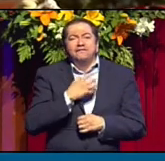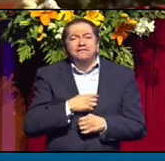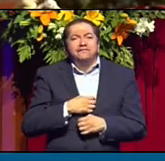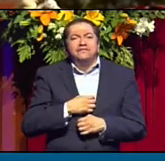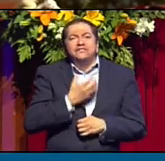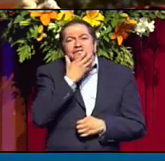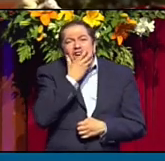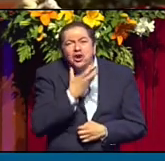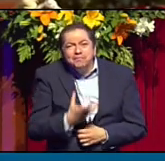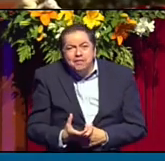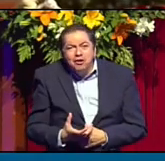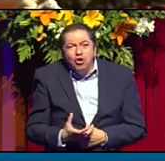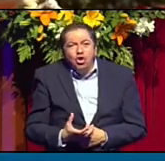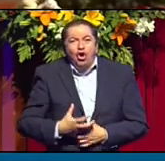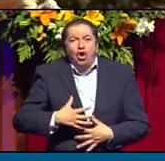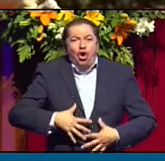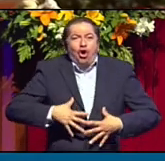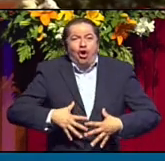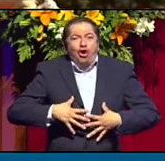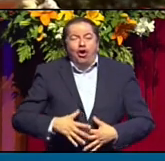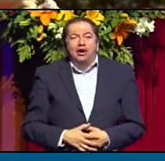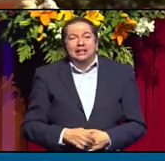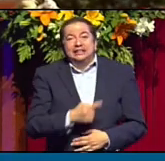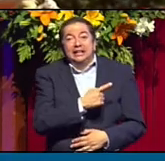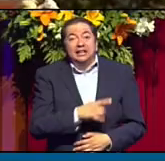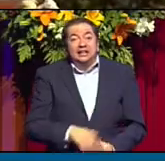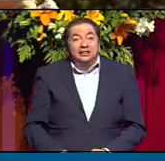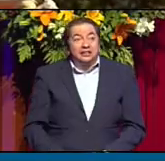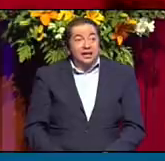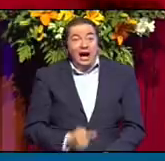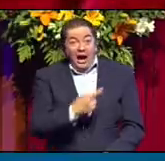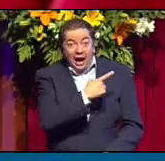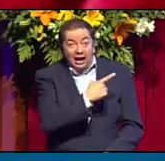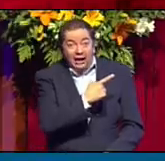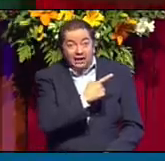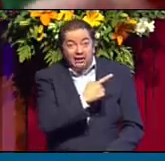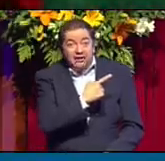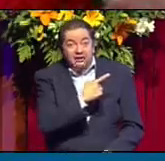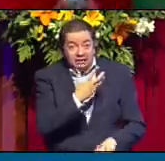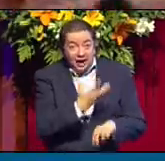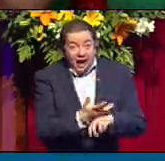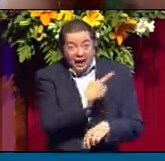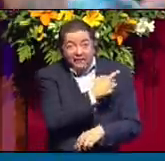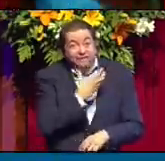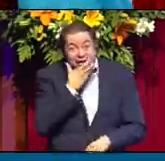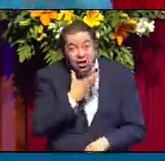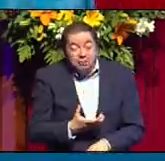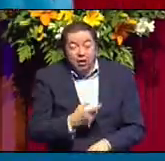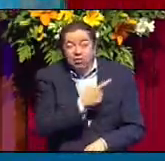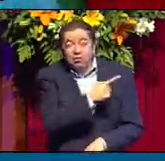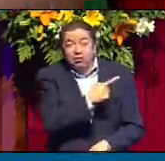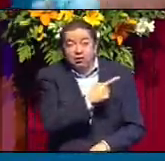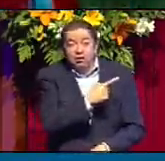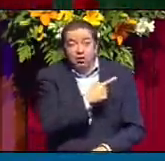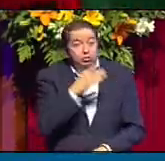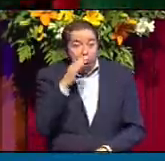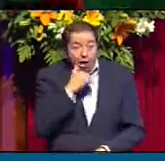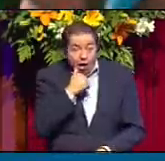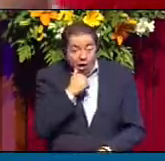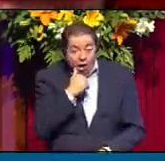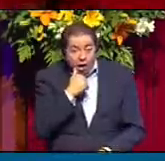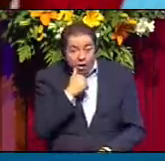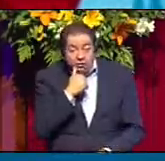pascuero maravilloso. ¿Alguien me puede decir que ahí no está el viejo pascuero? O que el viejo pascuero, como dicen algunos, no existe.